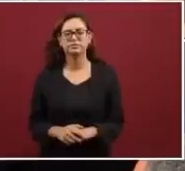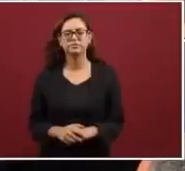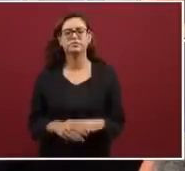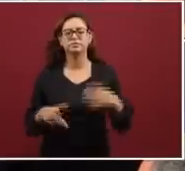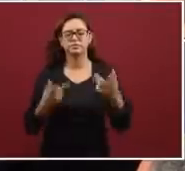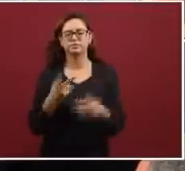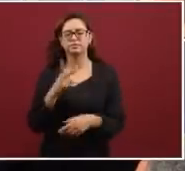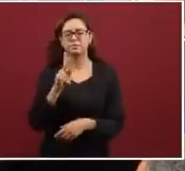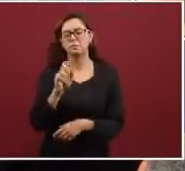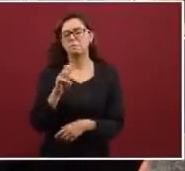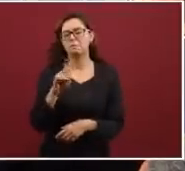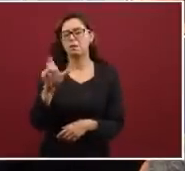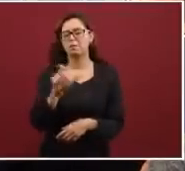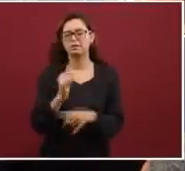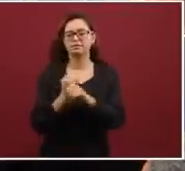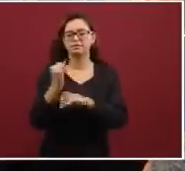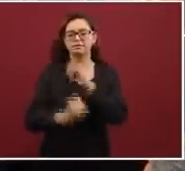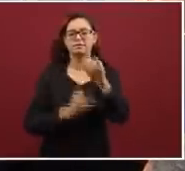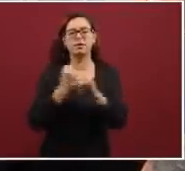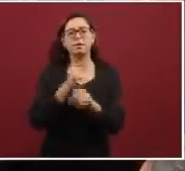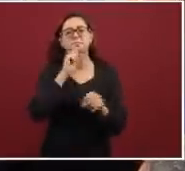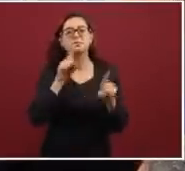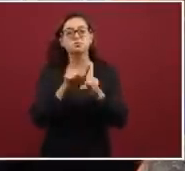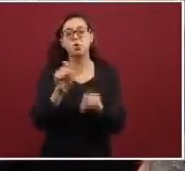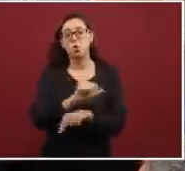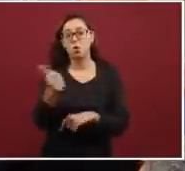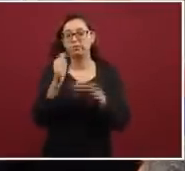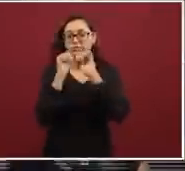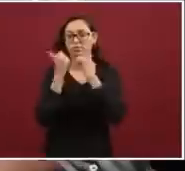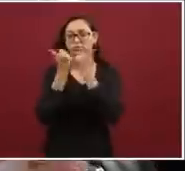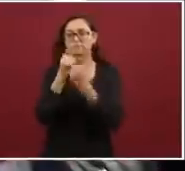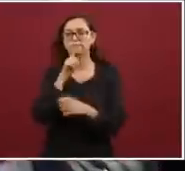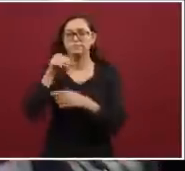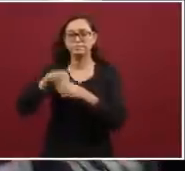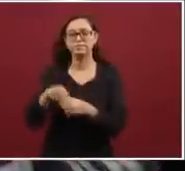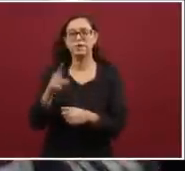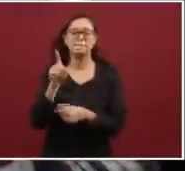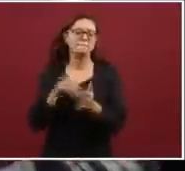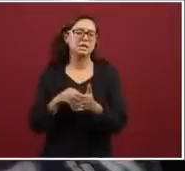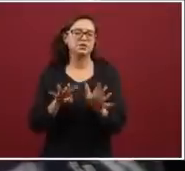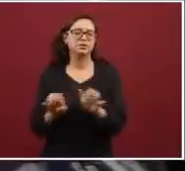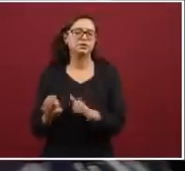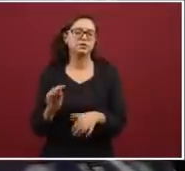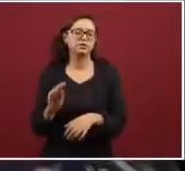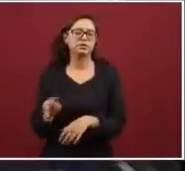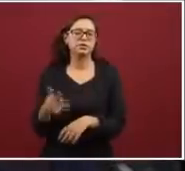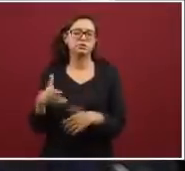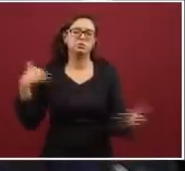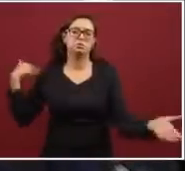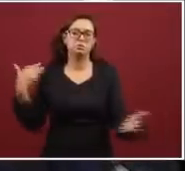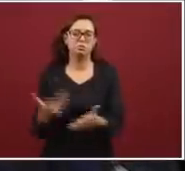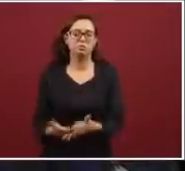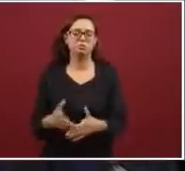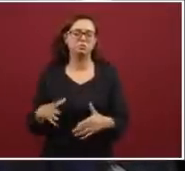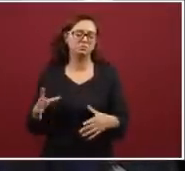y otras sociedades anónimas que ha constituido desde 1988 Petróleos Mexicanos.